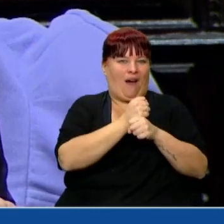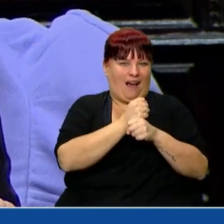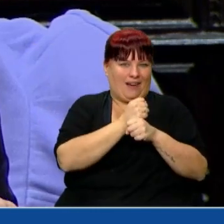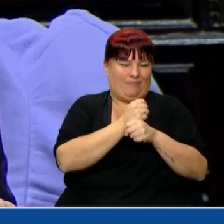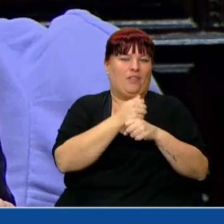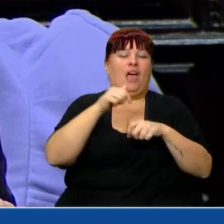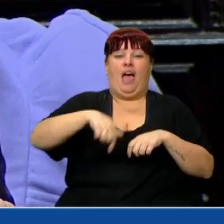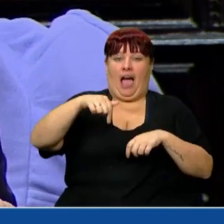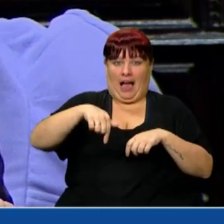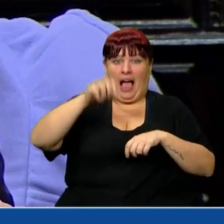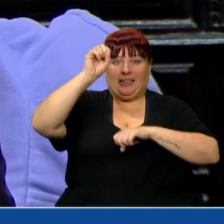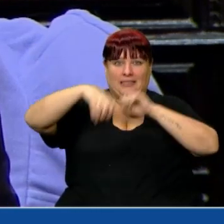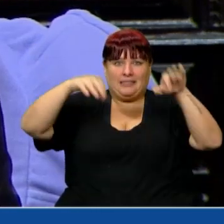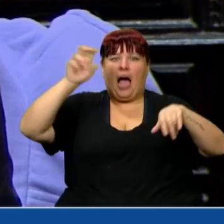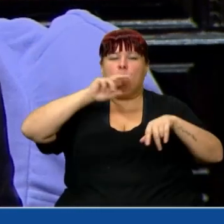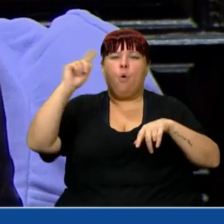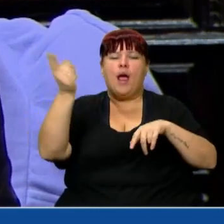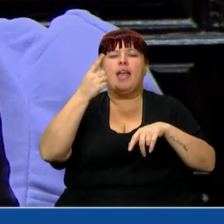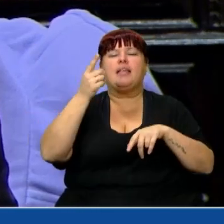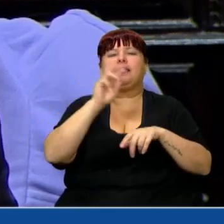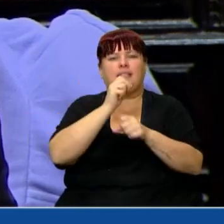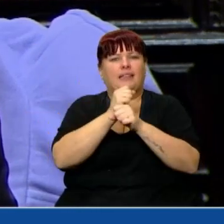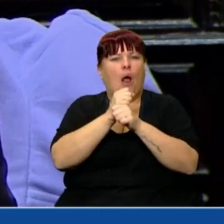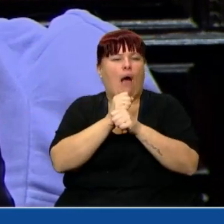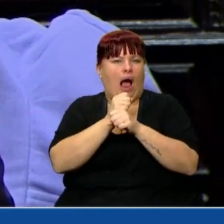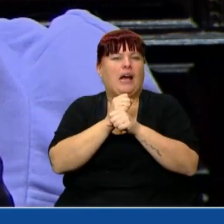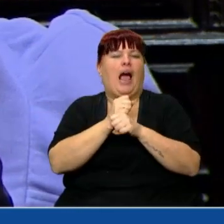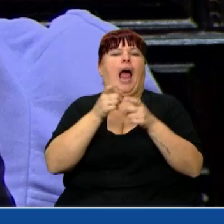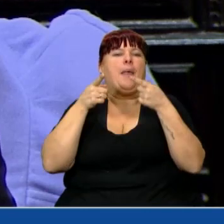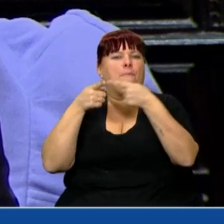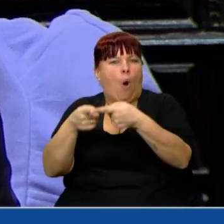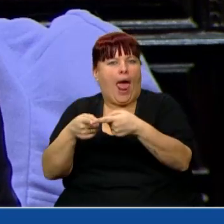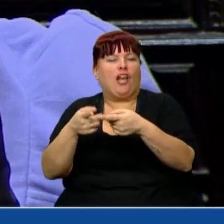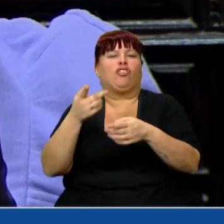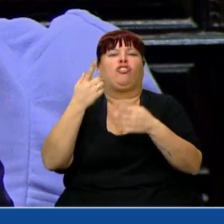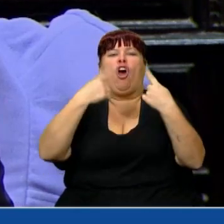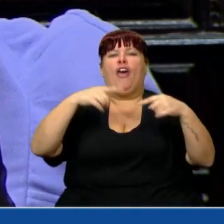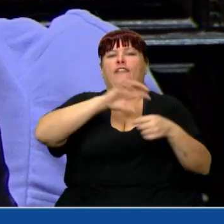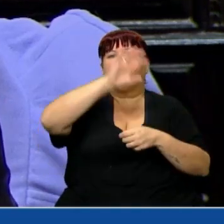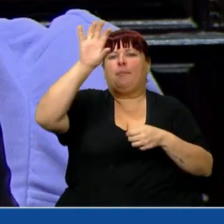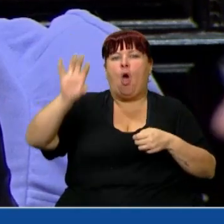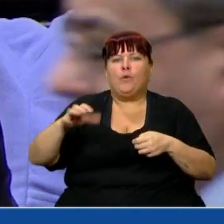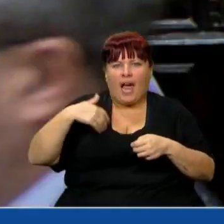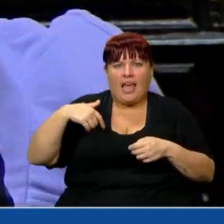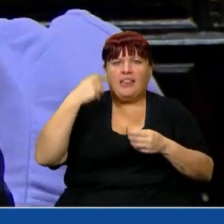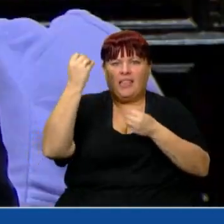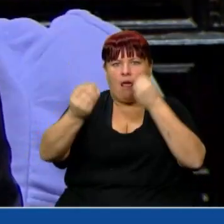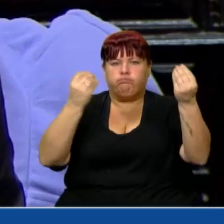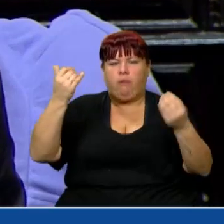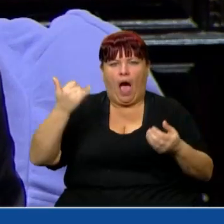mujeres. Hoy acá presentes hay trabajadoras de los puertos de distintas provincias argentinas,